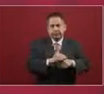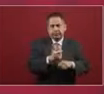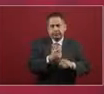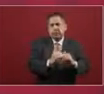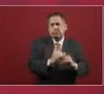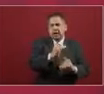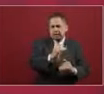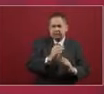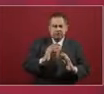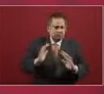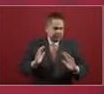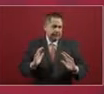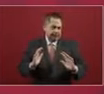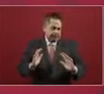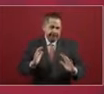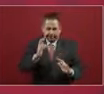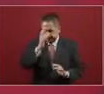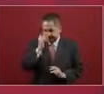y que